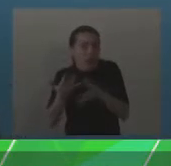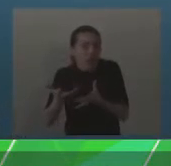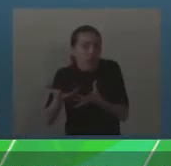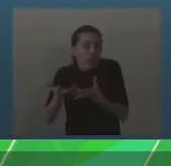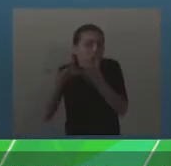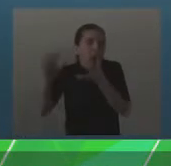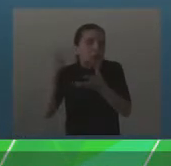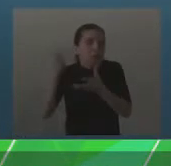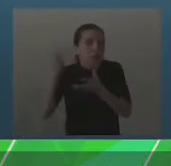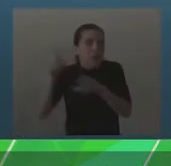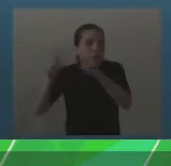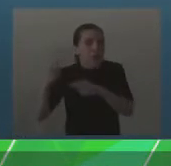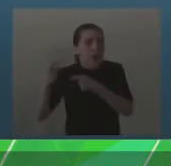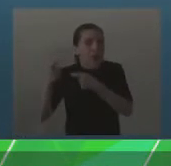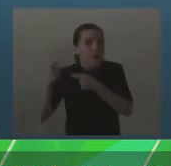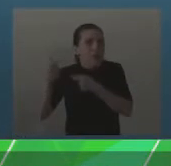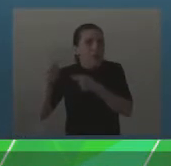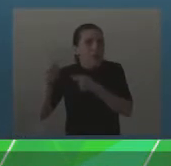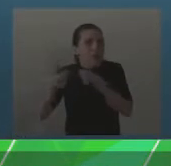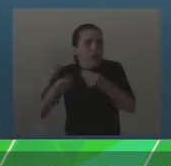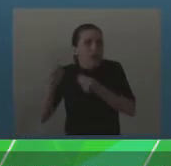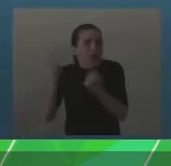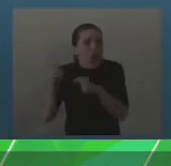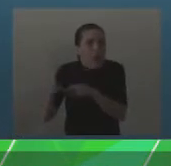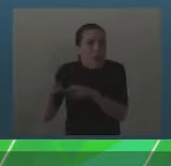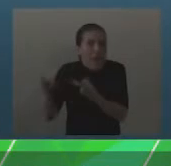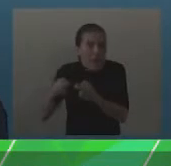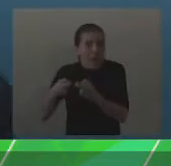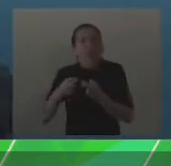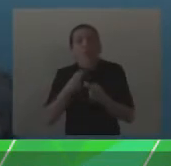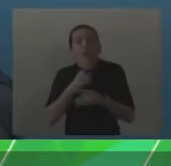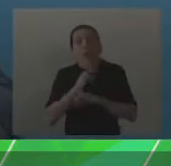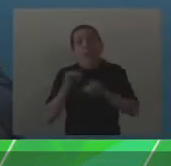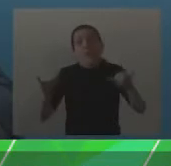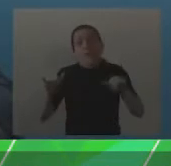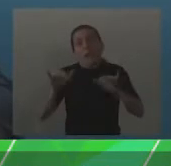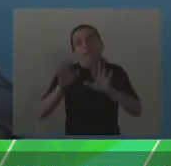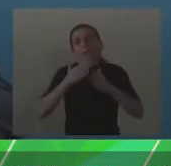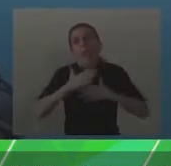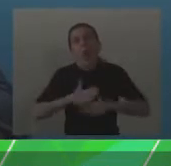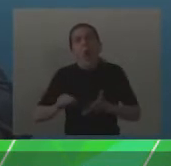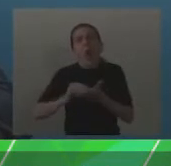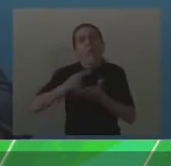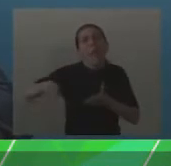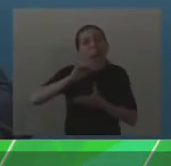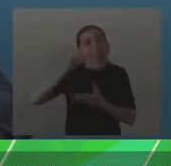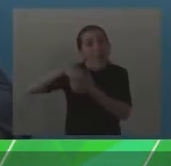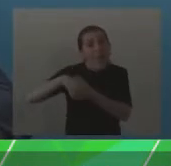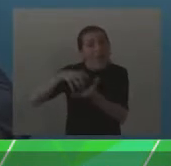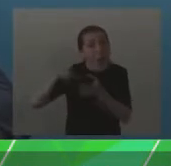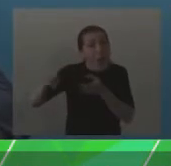mucho que ver con la evolución de estas empresas, cómo se fueron desarrollando y cómo fueron invirtiendo en el norte santafesino. Ubiquémonos